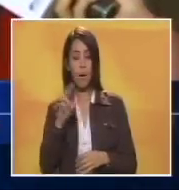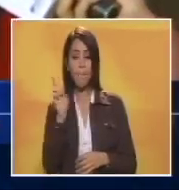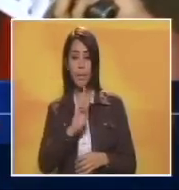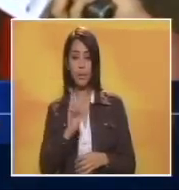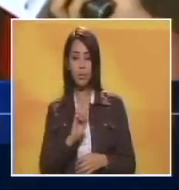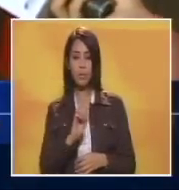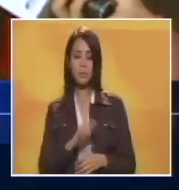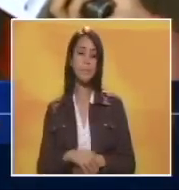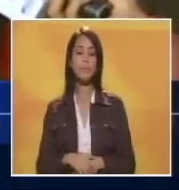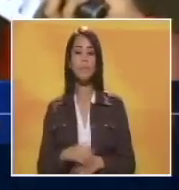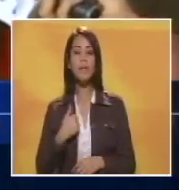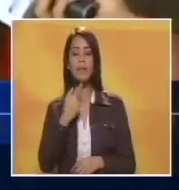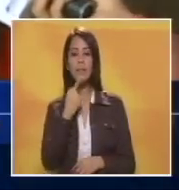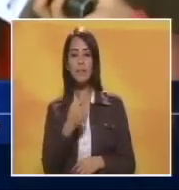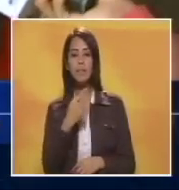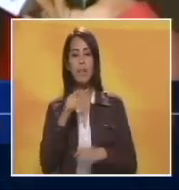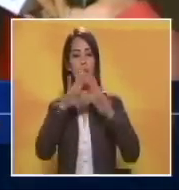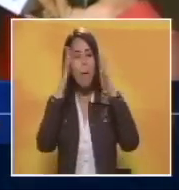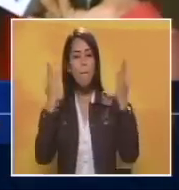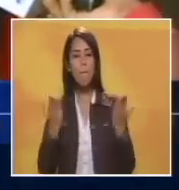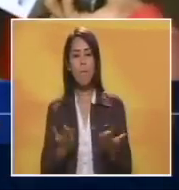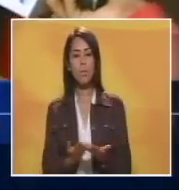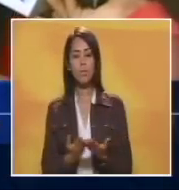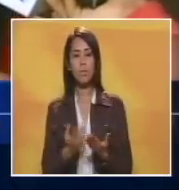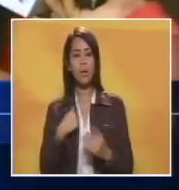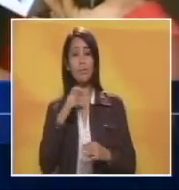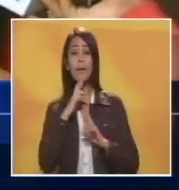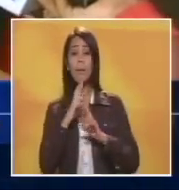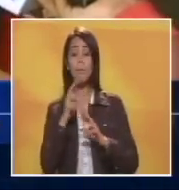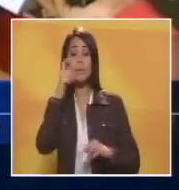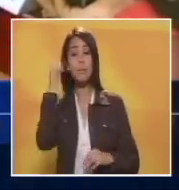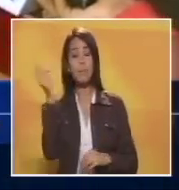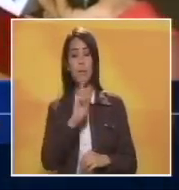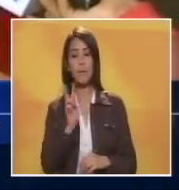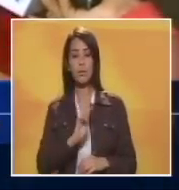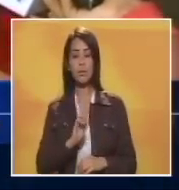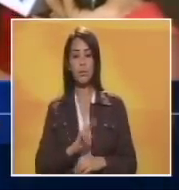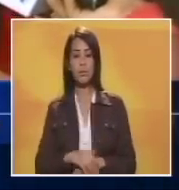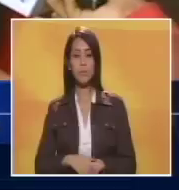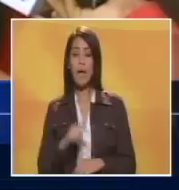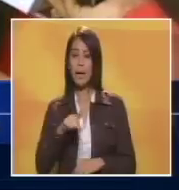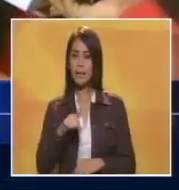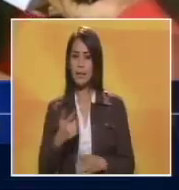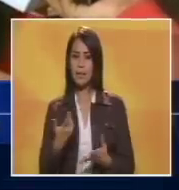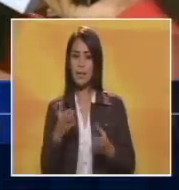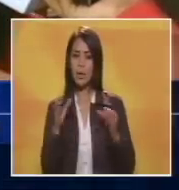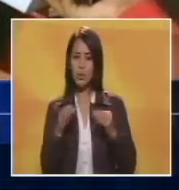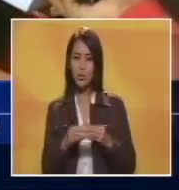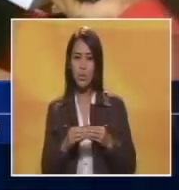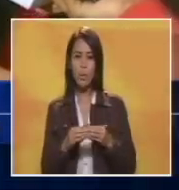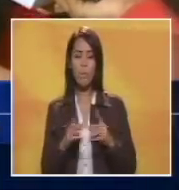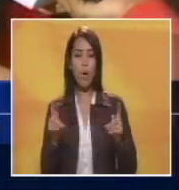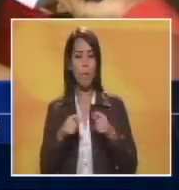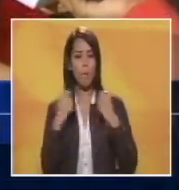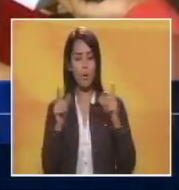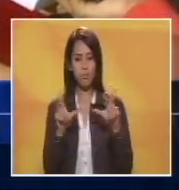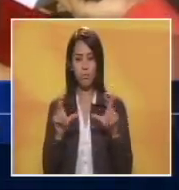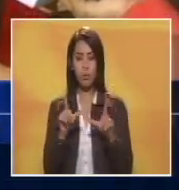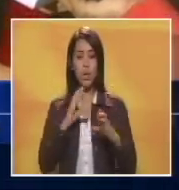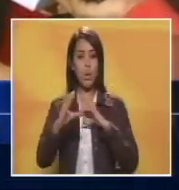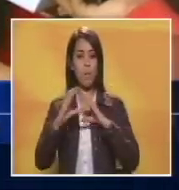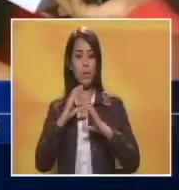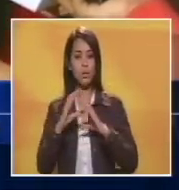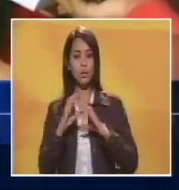Venezuela, además, diciéndole al mundo que esta es la respuesta del pueblo venezolano. Aquí estamos las brigadas de agitación, propaganda y comunicación del